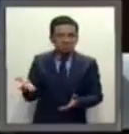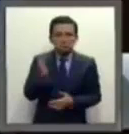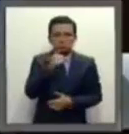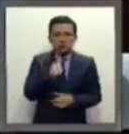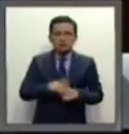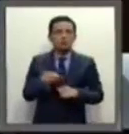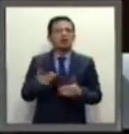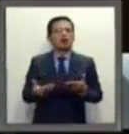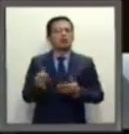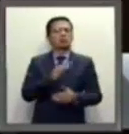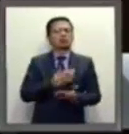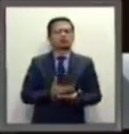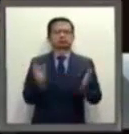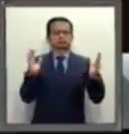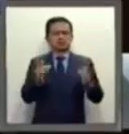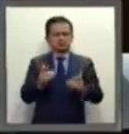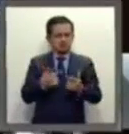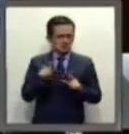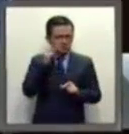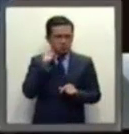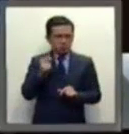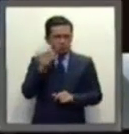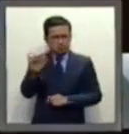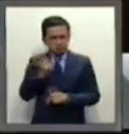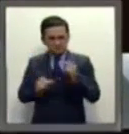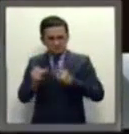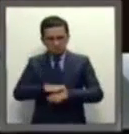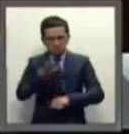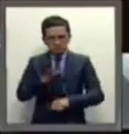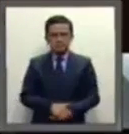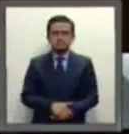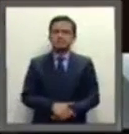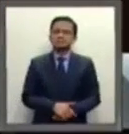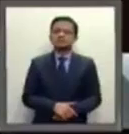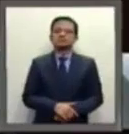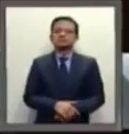de posibilidad de contratar nueva deuda. De igual forma,